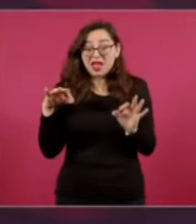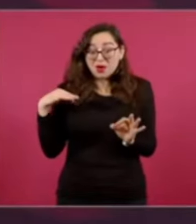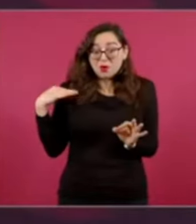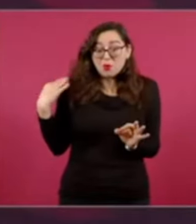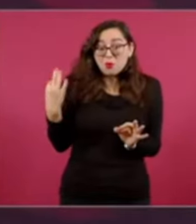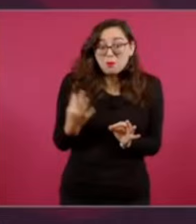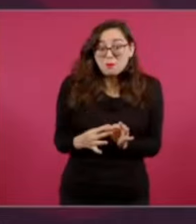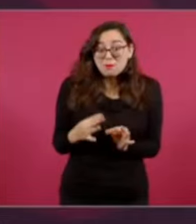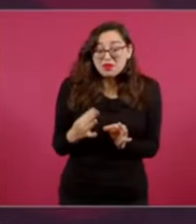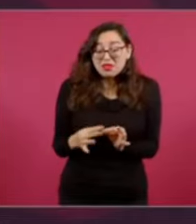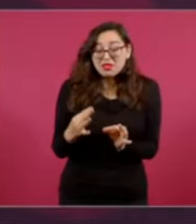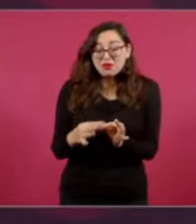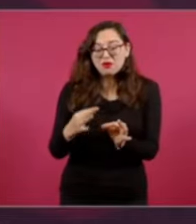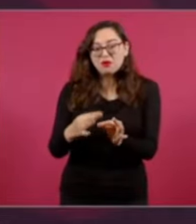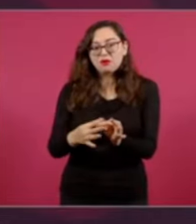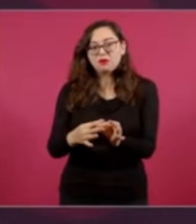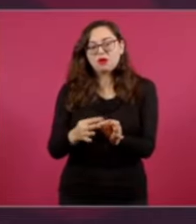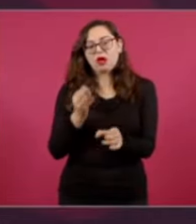a la derecha